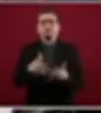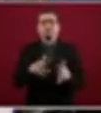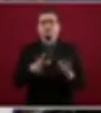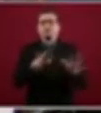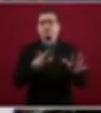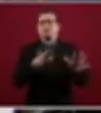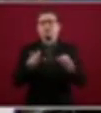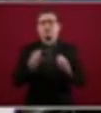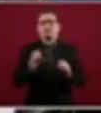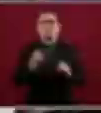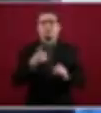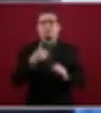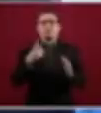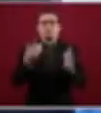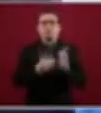800 o 1000